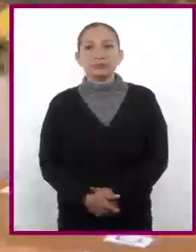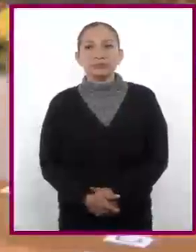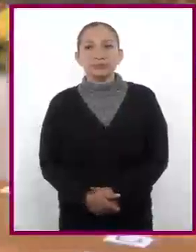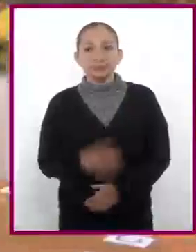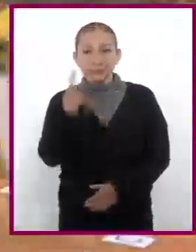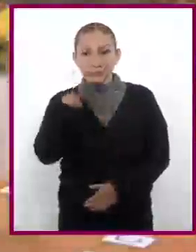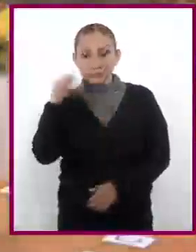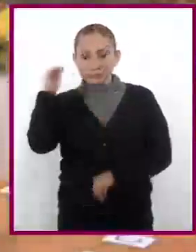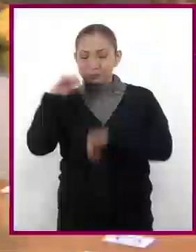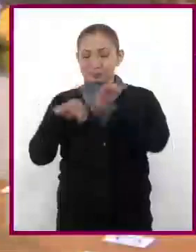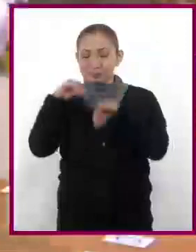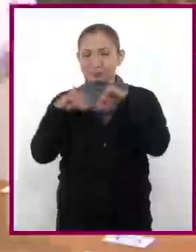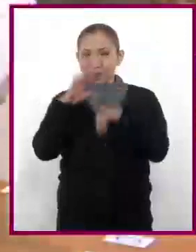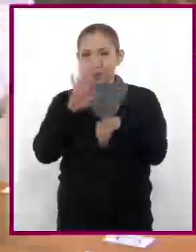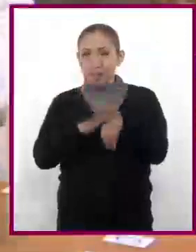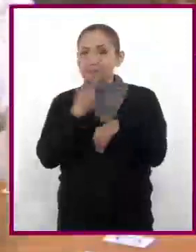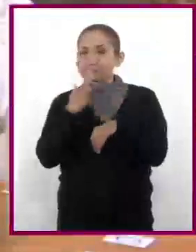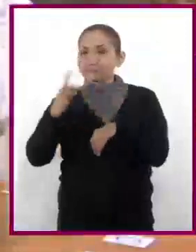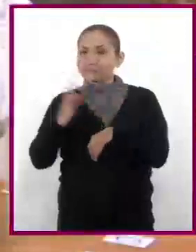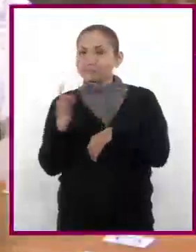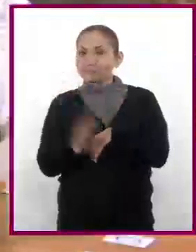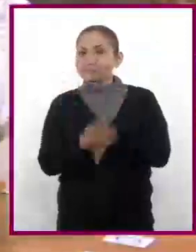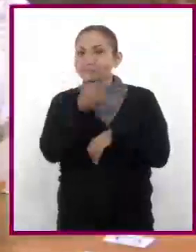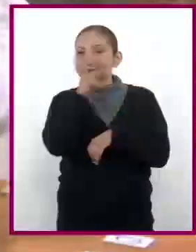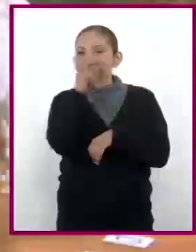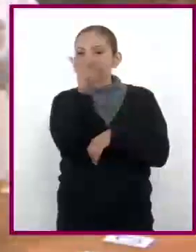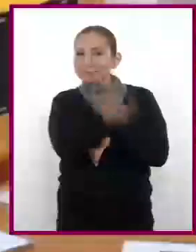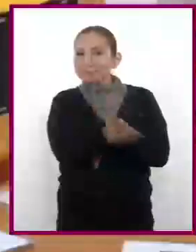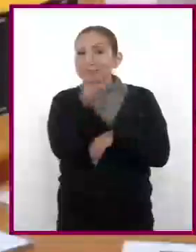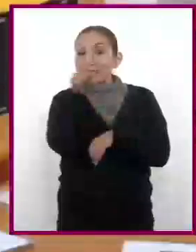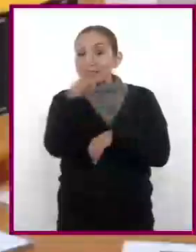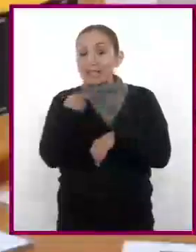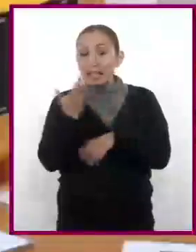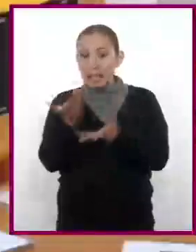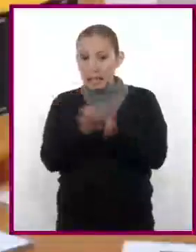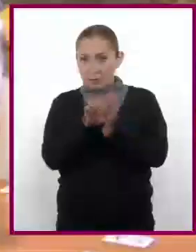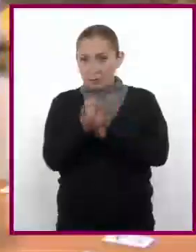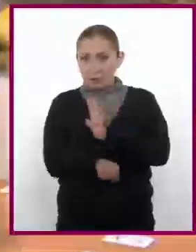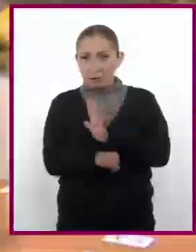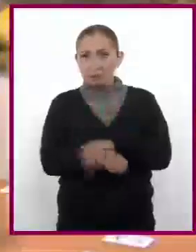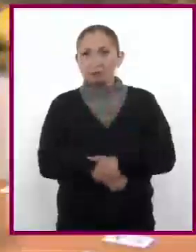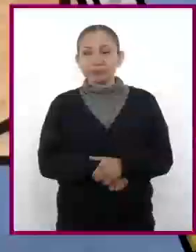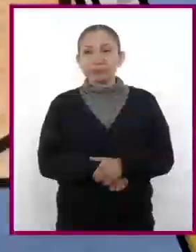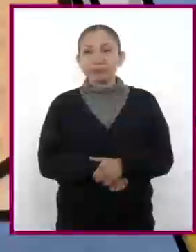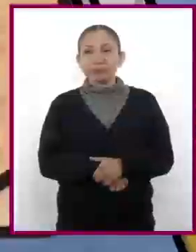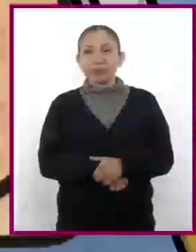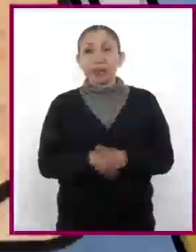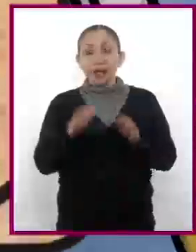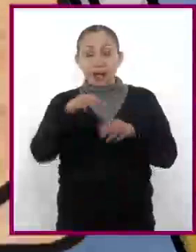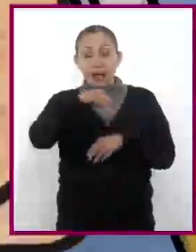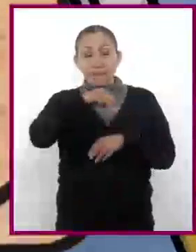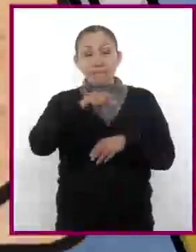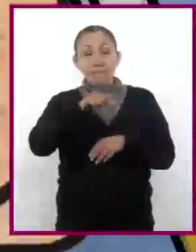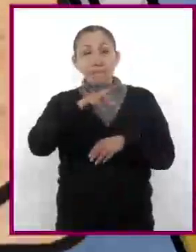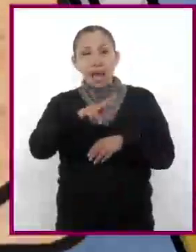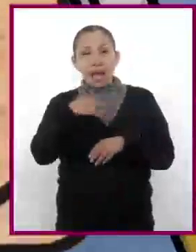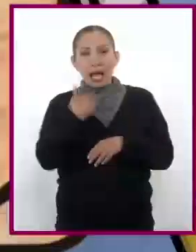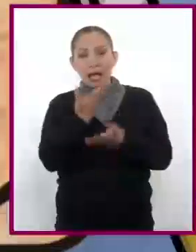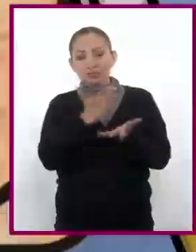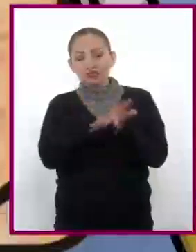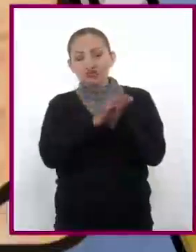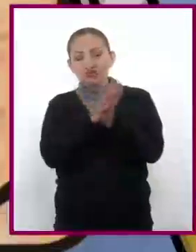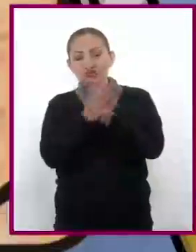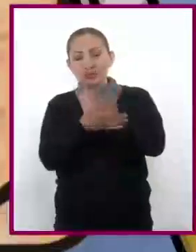Para condimentar las palabras en nuestro ejemplo, la palabra mar pasa por un proceso